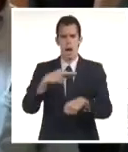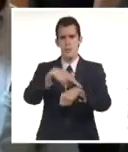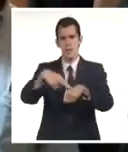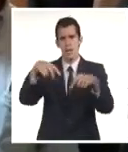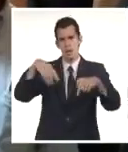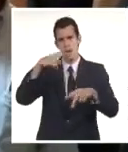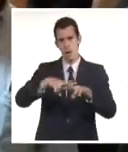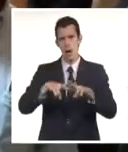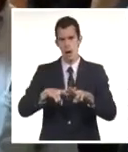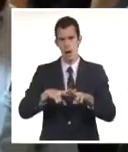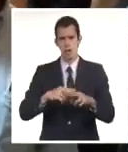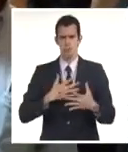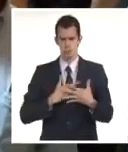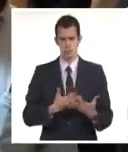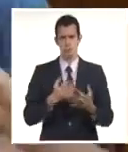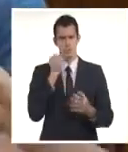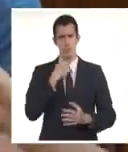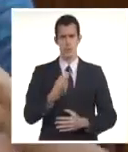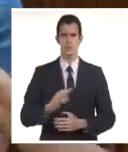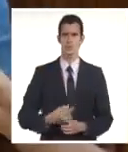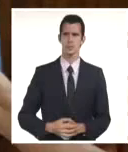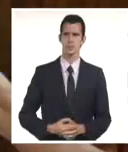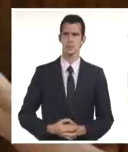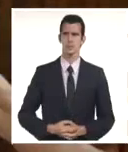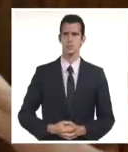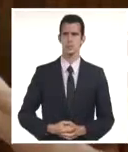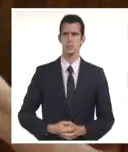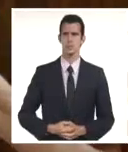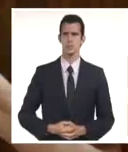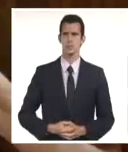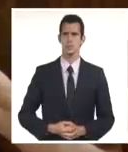Wilmer Rodríguez Fernández y Héctor Martínez, Sistema Informativo de la Televisión Cubana.